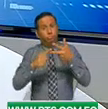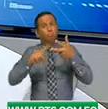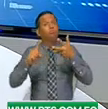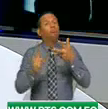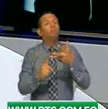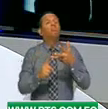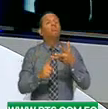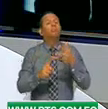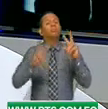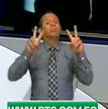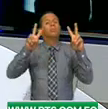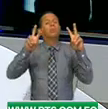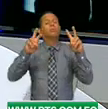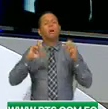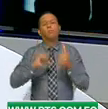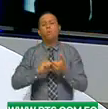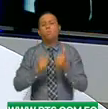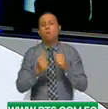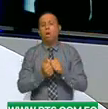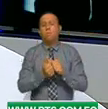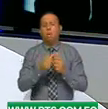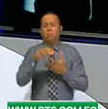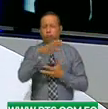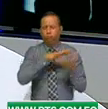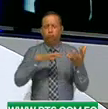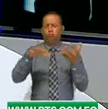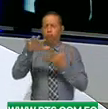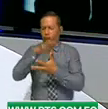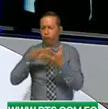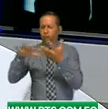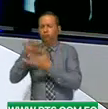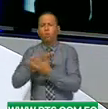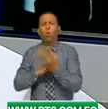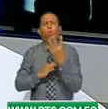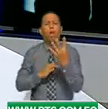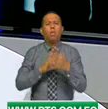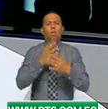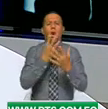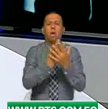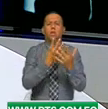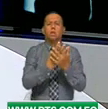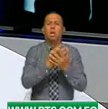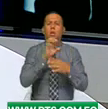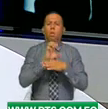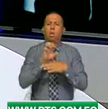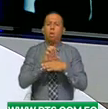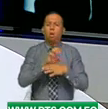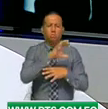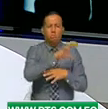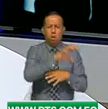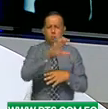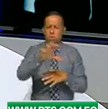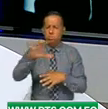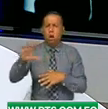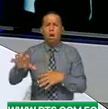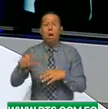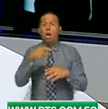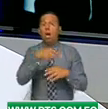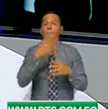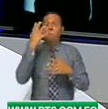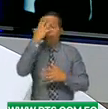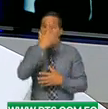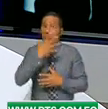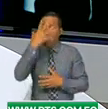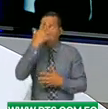Varios incidentes se registraron en al menos 4 cárceles del país. En Esmeraldas, los reos quemaron objetos en el patio del centro